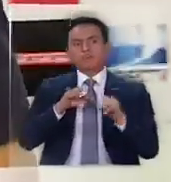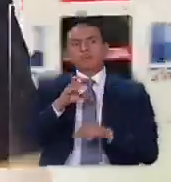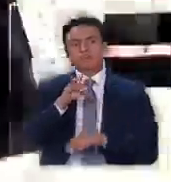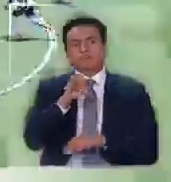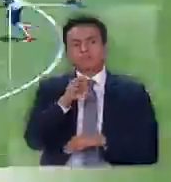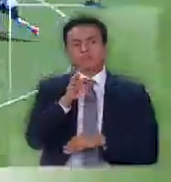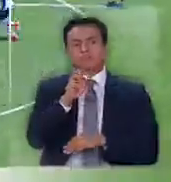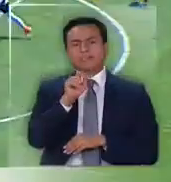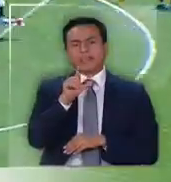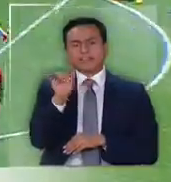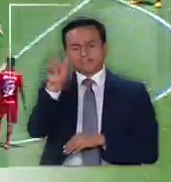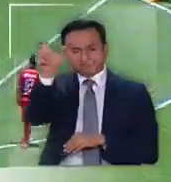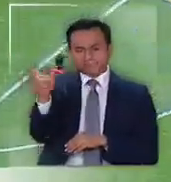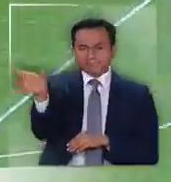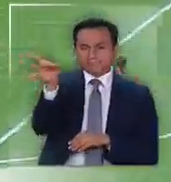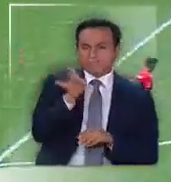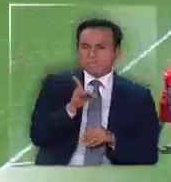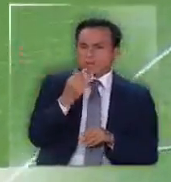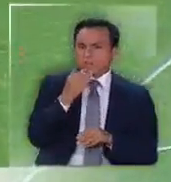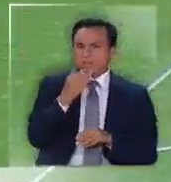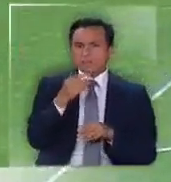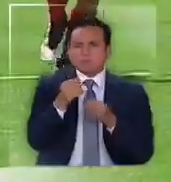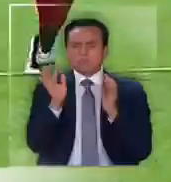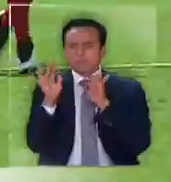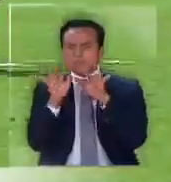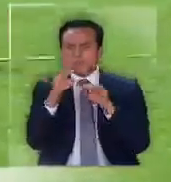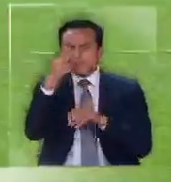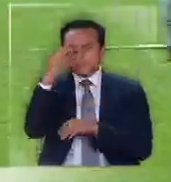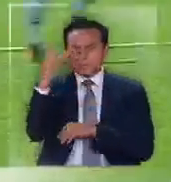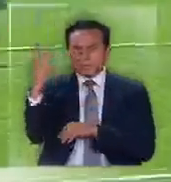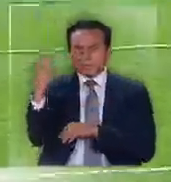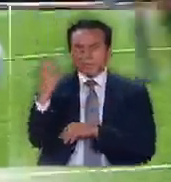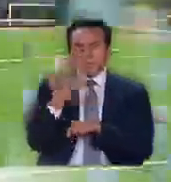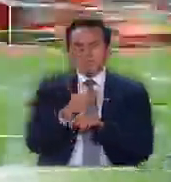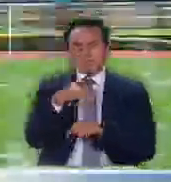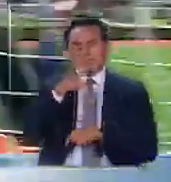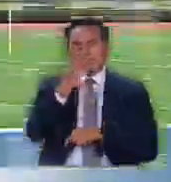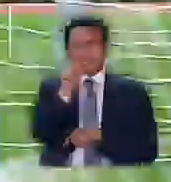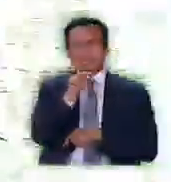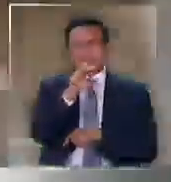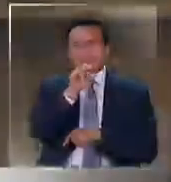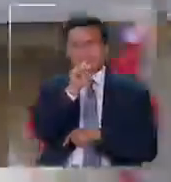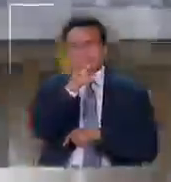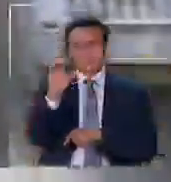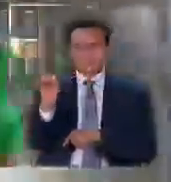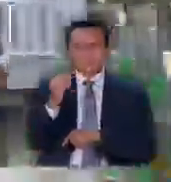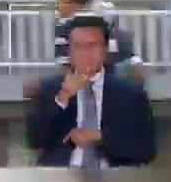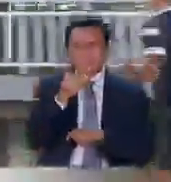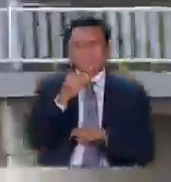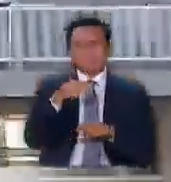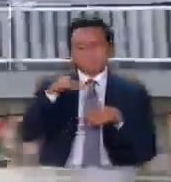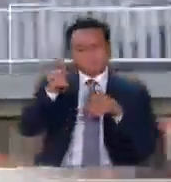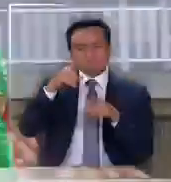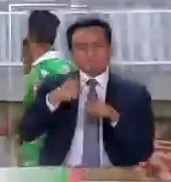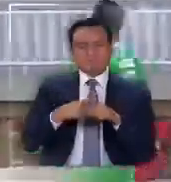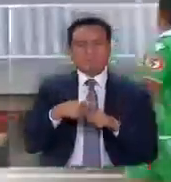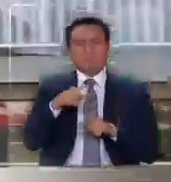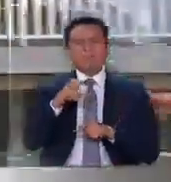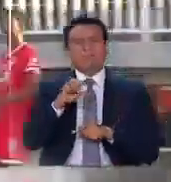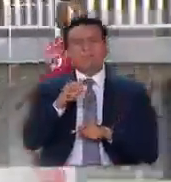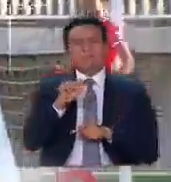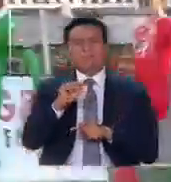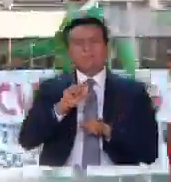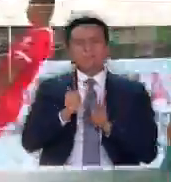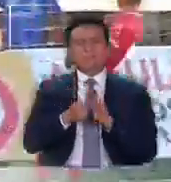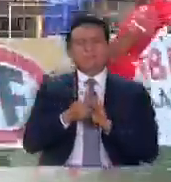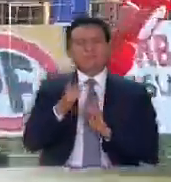Christopher Toselli, la presencia del numeroso contingente mexicano liderado por Nicolás Castillo, además de la ratificación del portero nacionalizado